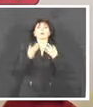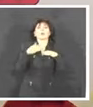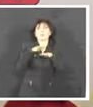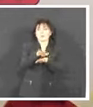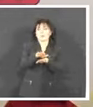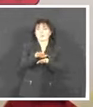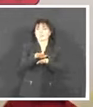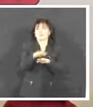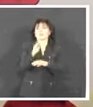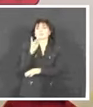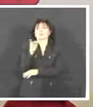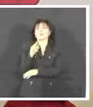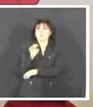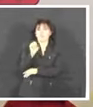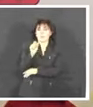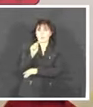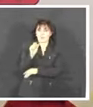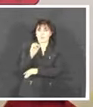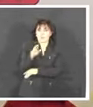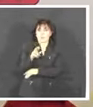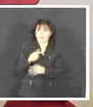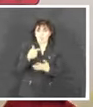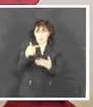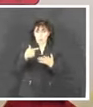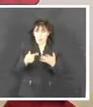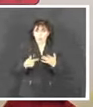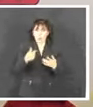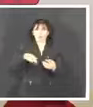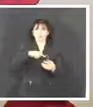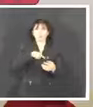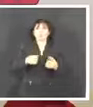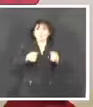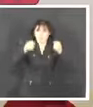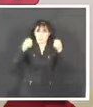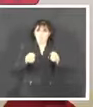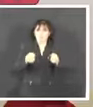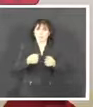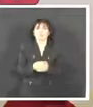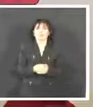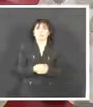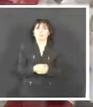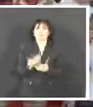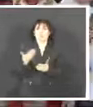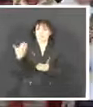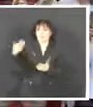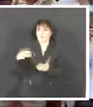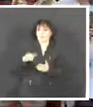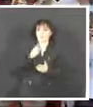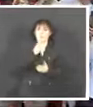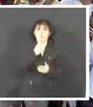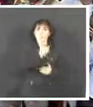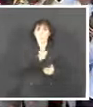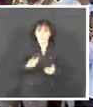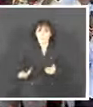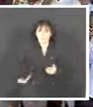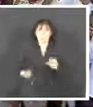A garantizar todos los programas que inició el presidente Andrés Manuel. Pero además hay que